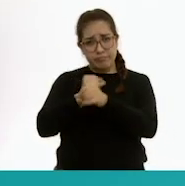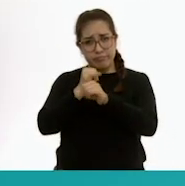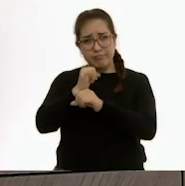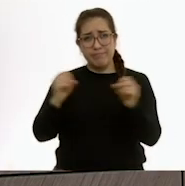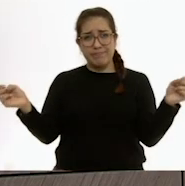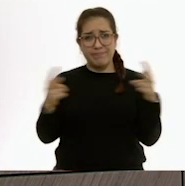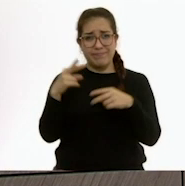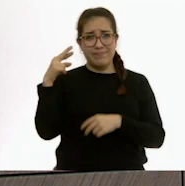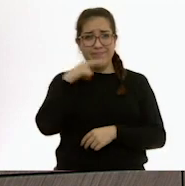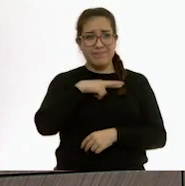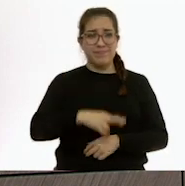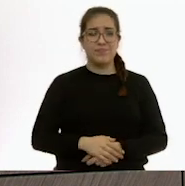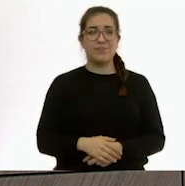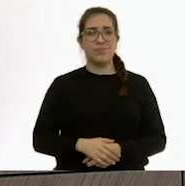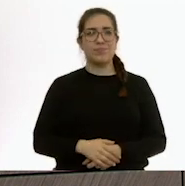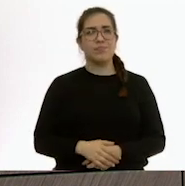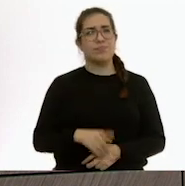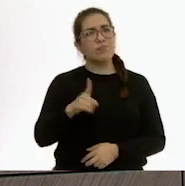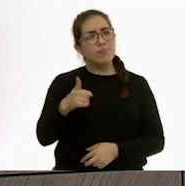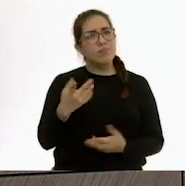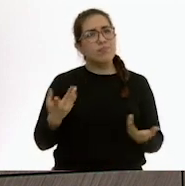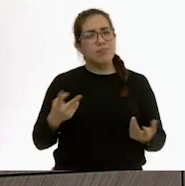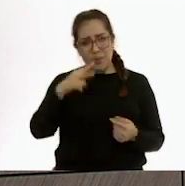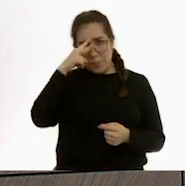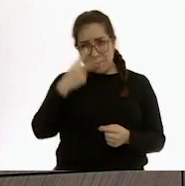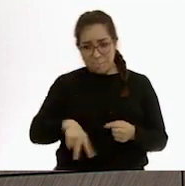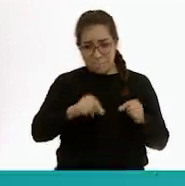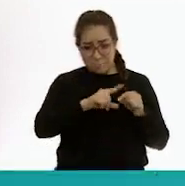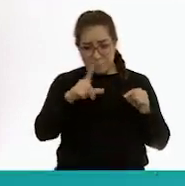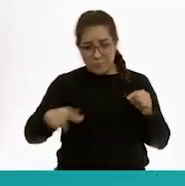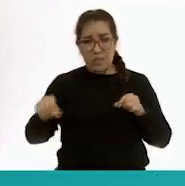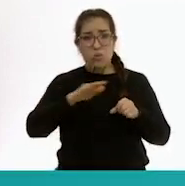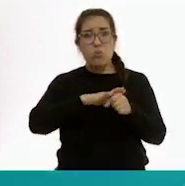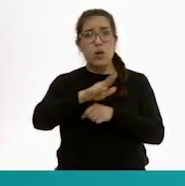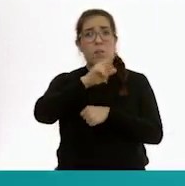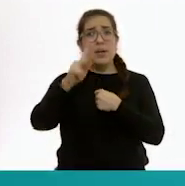Pronto. ¿Con qué países tiene frontera México?